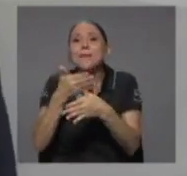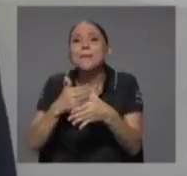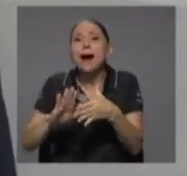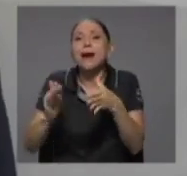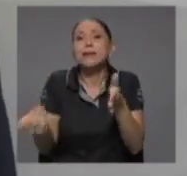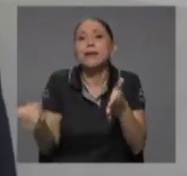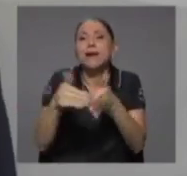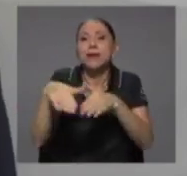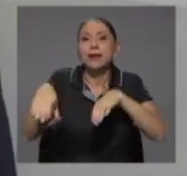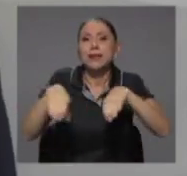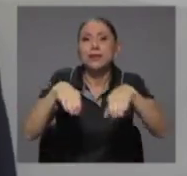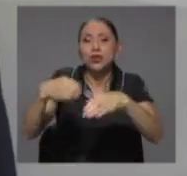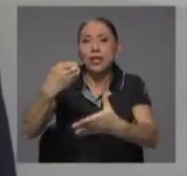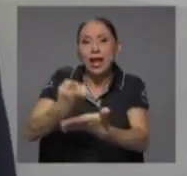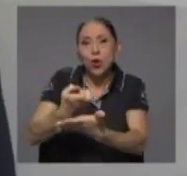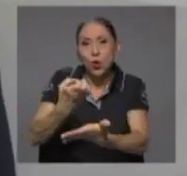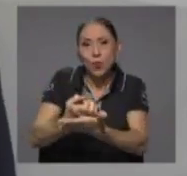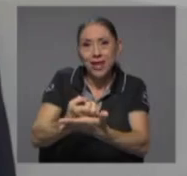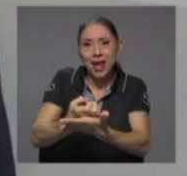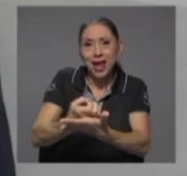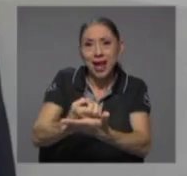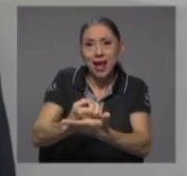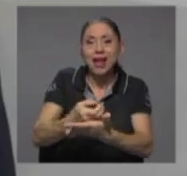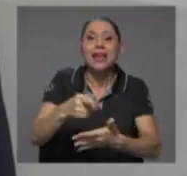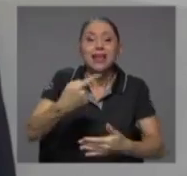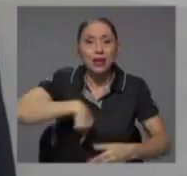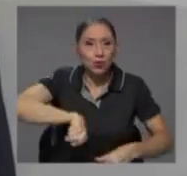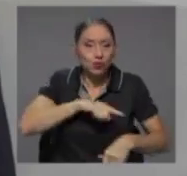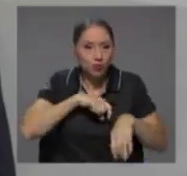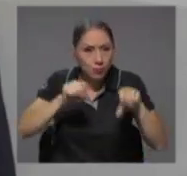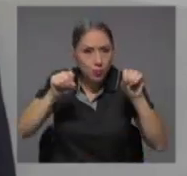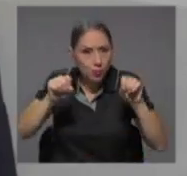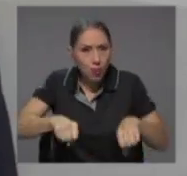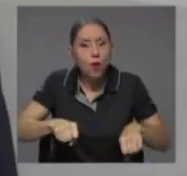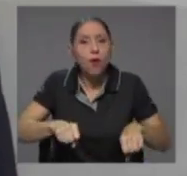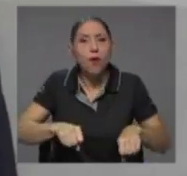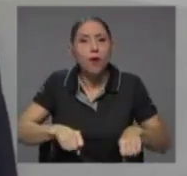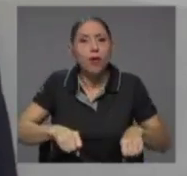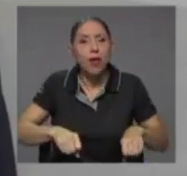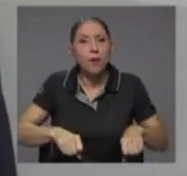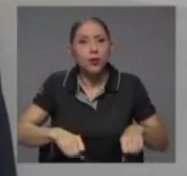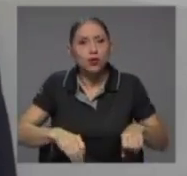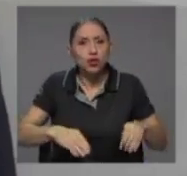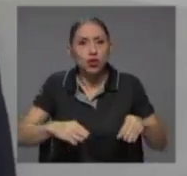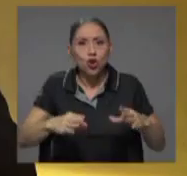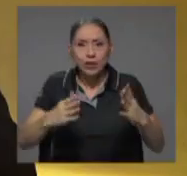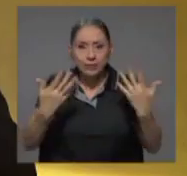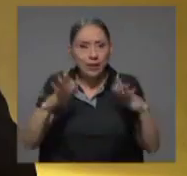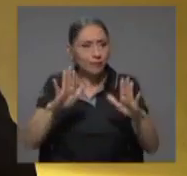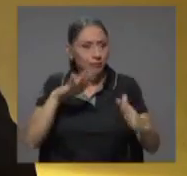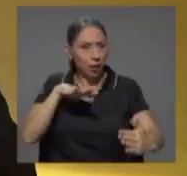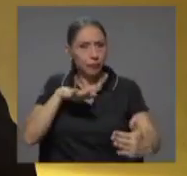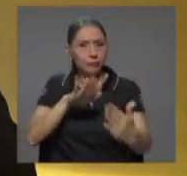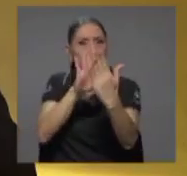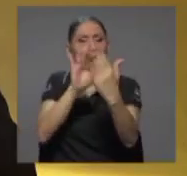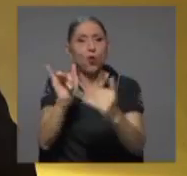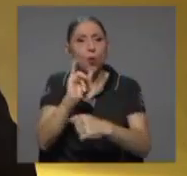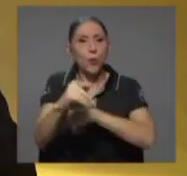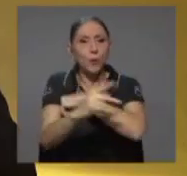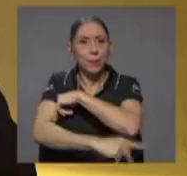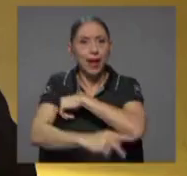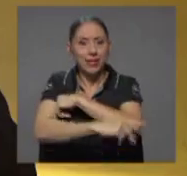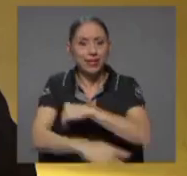que es esa otra parte importante de la ecuación, la podamos abordar como país. Entonces,